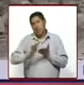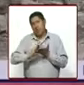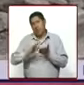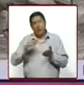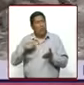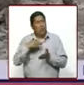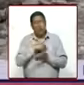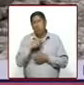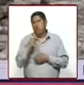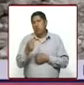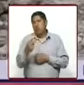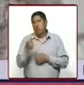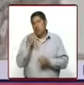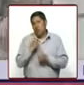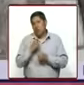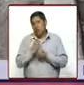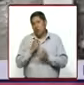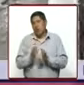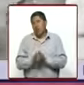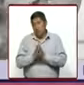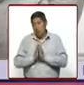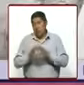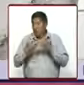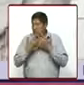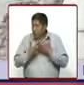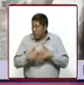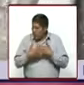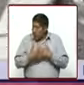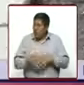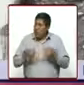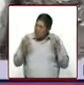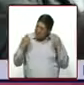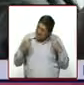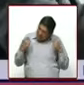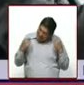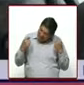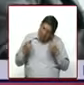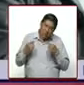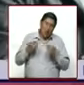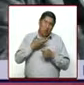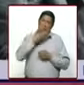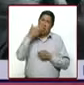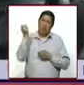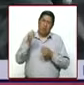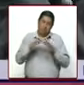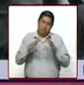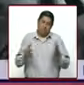vamos a acelerar los trabajos y voy a pedir a la empresa que también trate de acumular, de juntar mejor